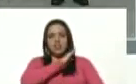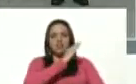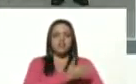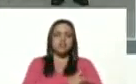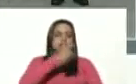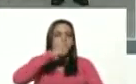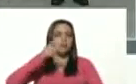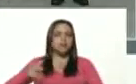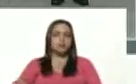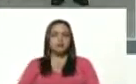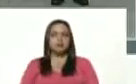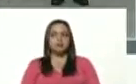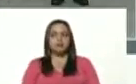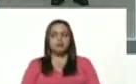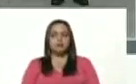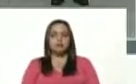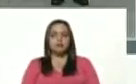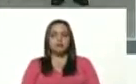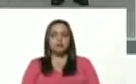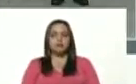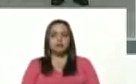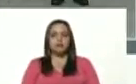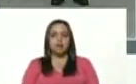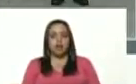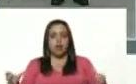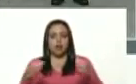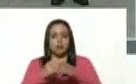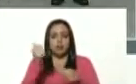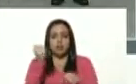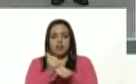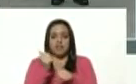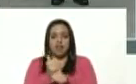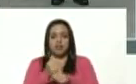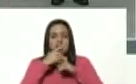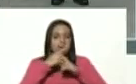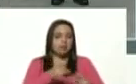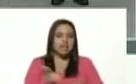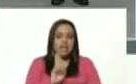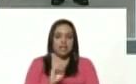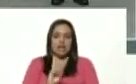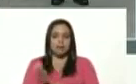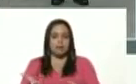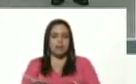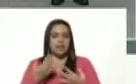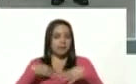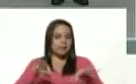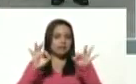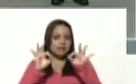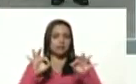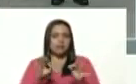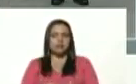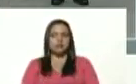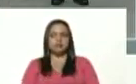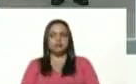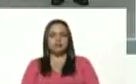popular, en las brigadas de trabajo y de acción rápida, de acción especializada,